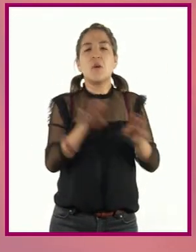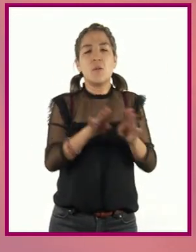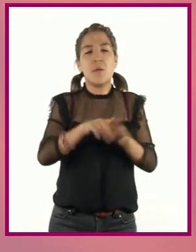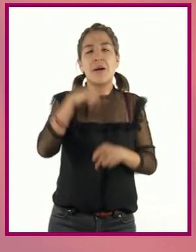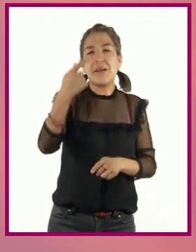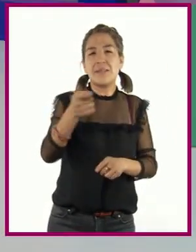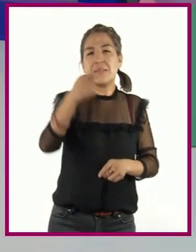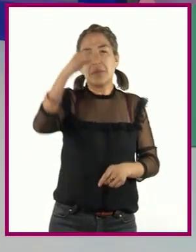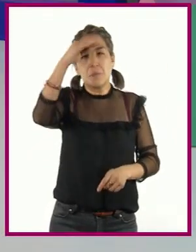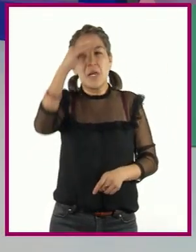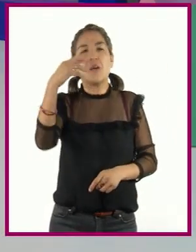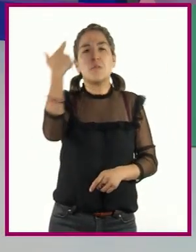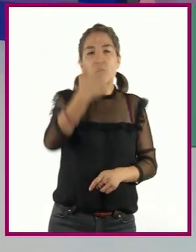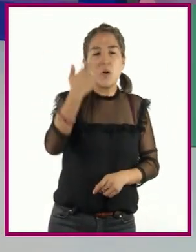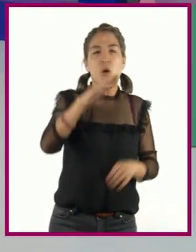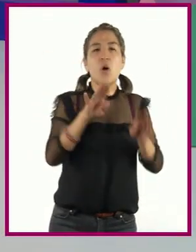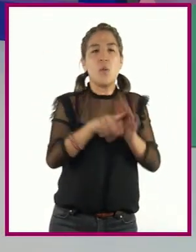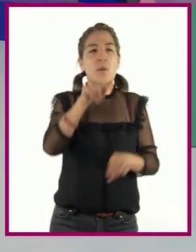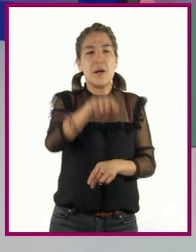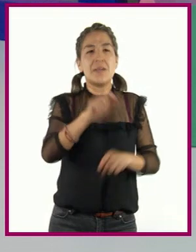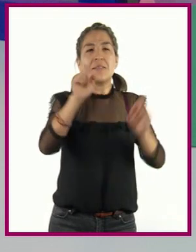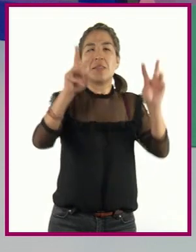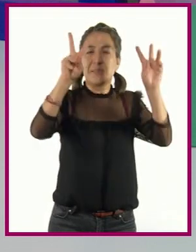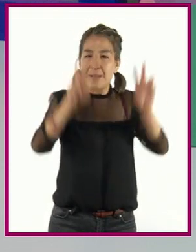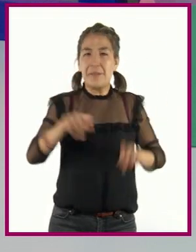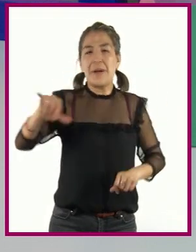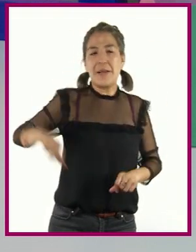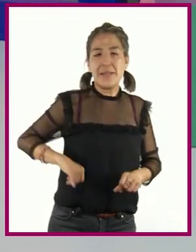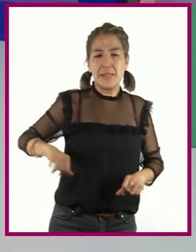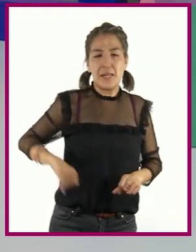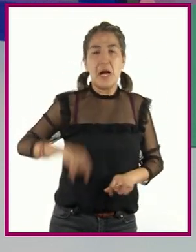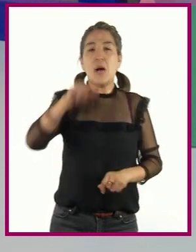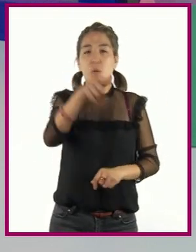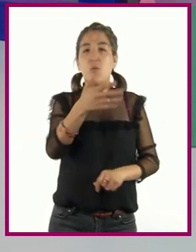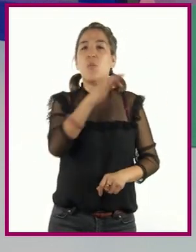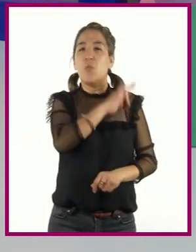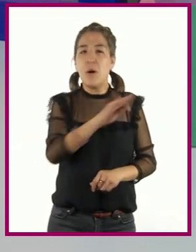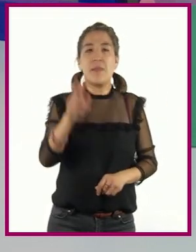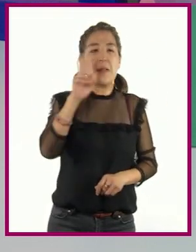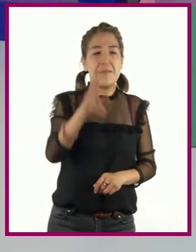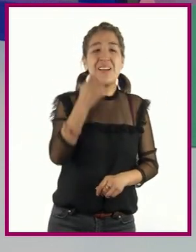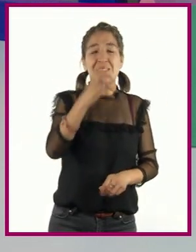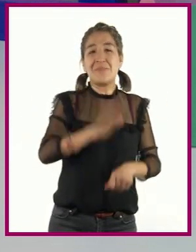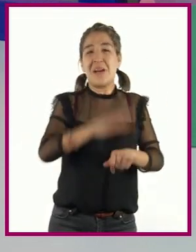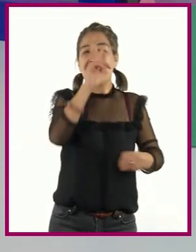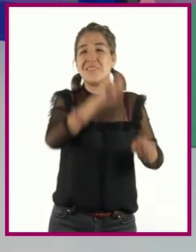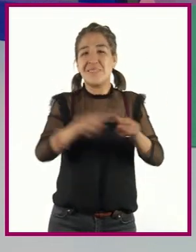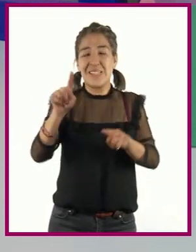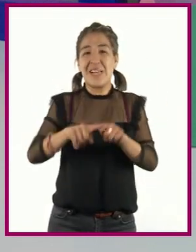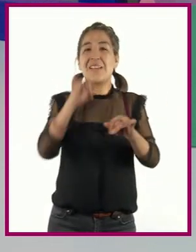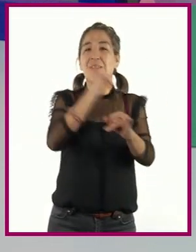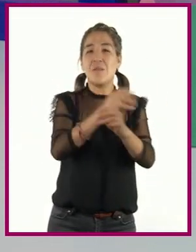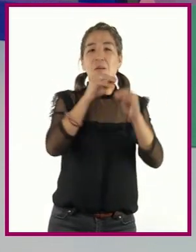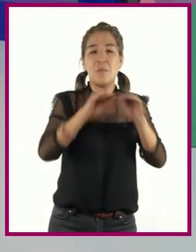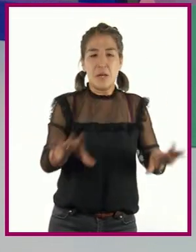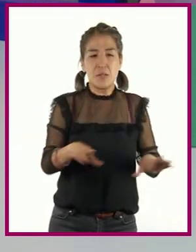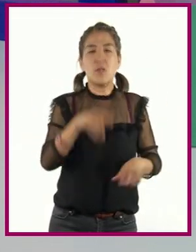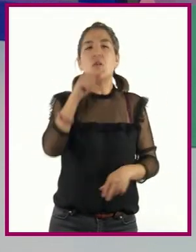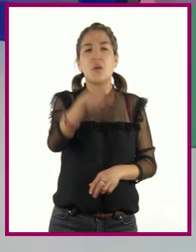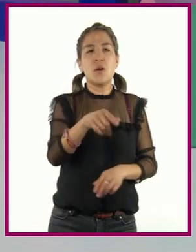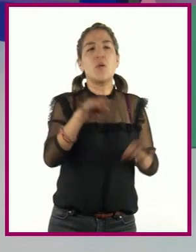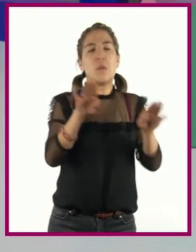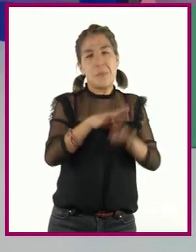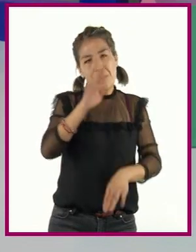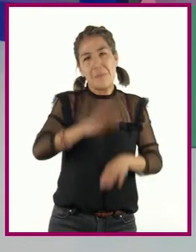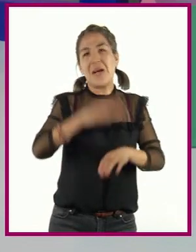crítica y analítica con respecto a los temas de su interés. Y si tienen acceso a múltiples fuentes de información, esto haría